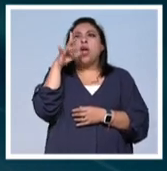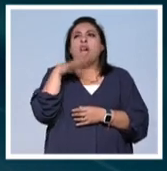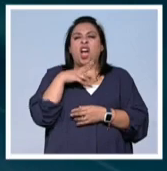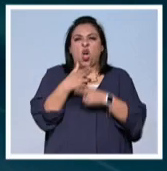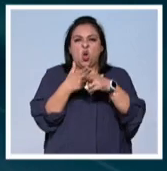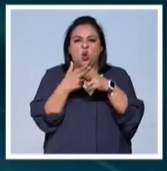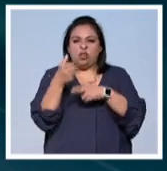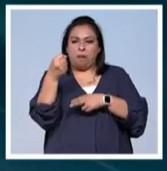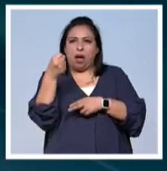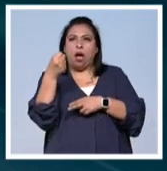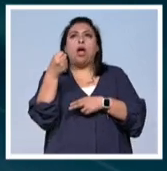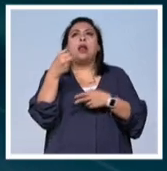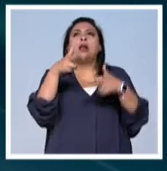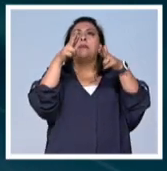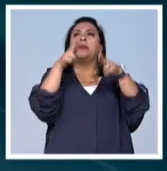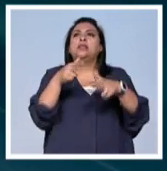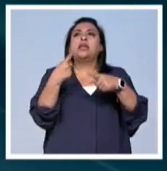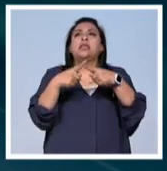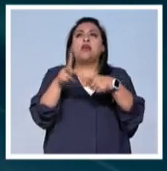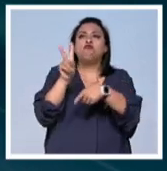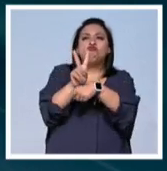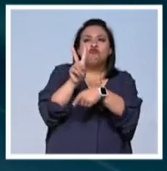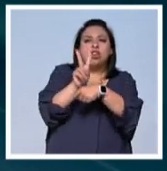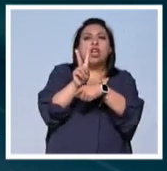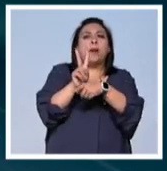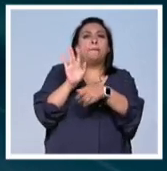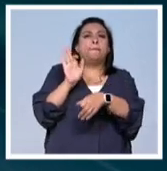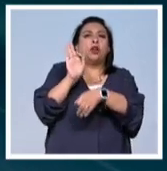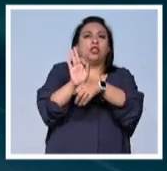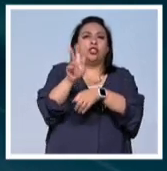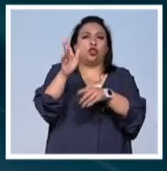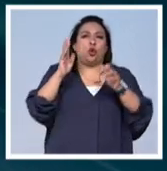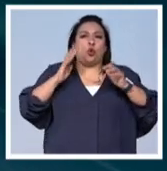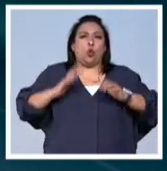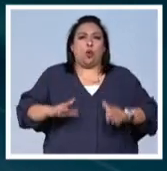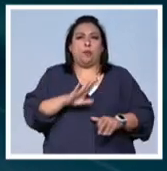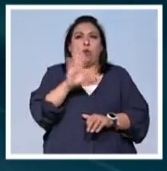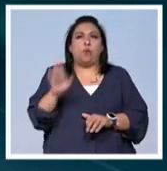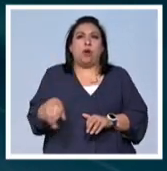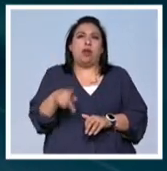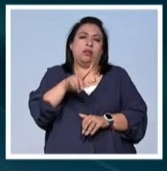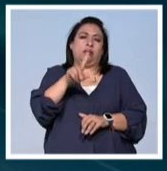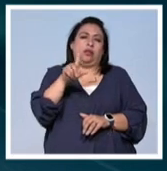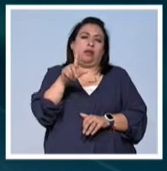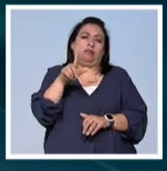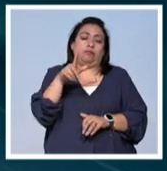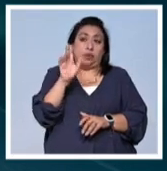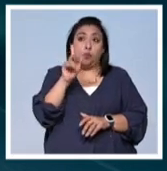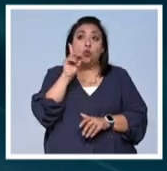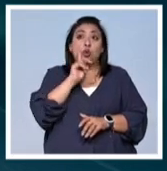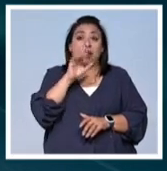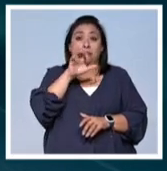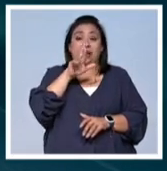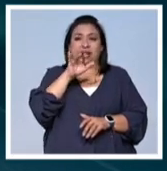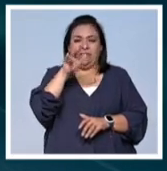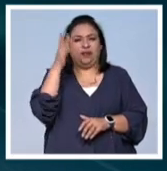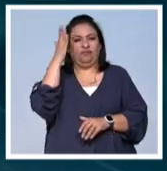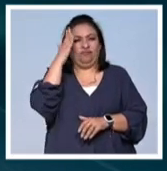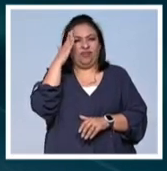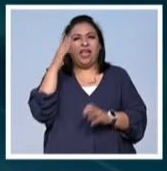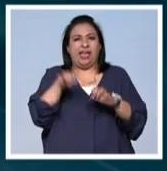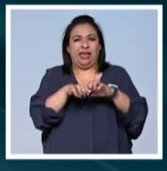cuchillos y que representaban a los Guardianes que protegen el cuerpo del difunto en el más allá María Álvarez El Líder del equipo